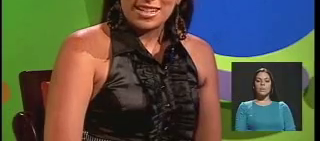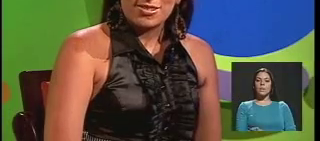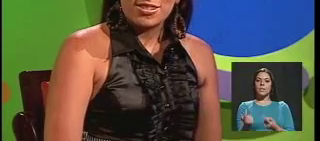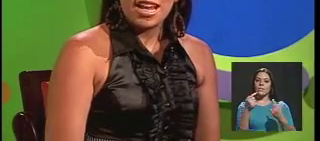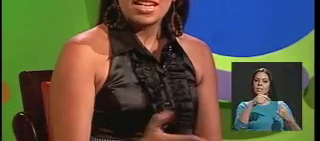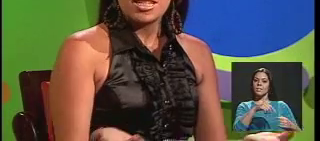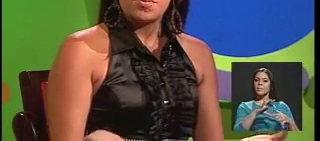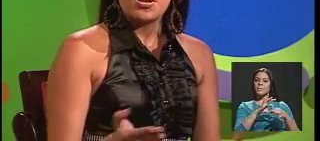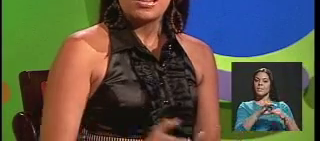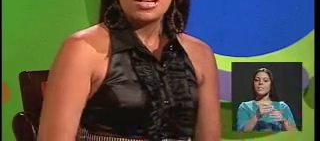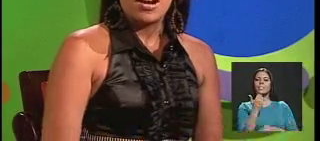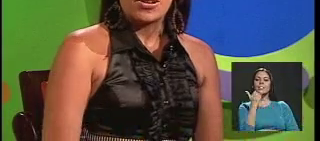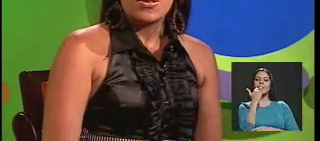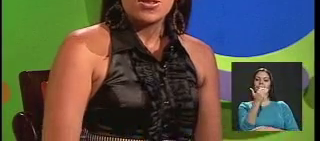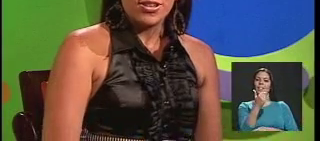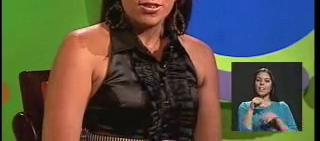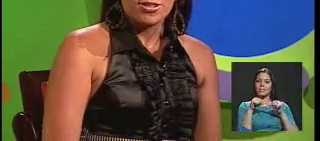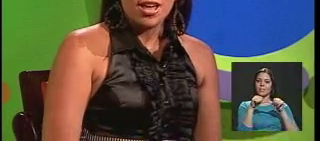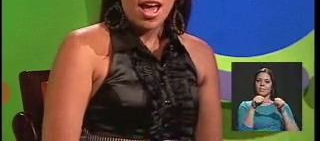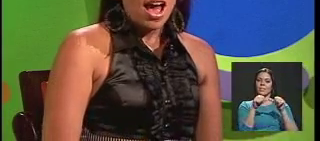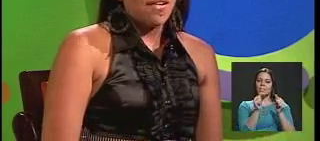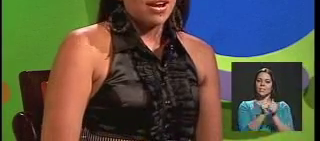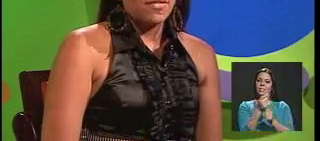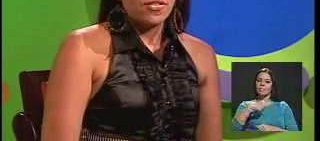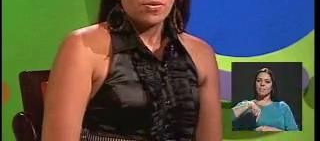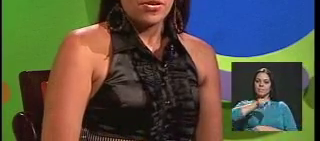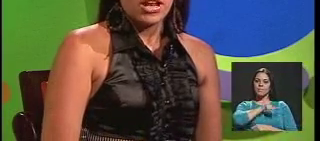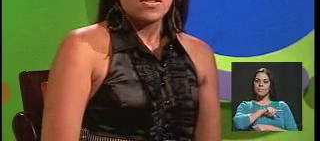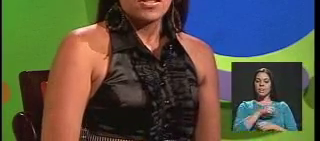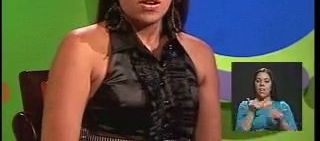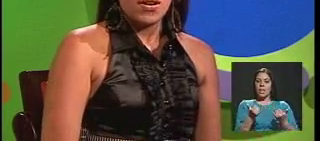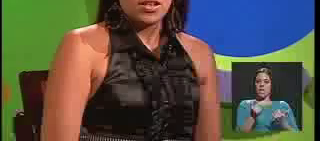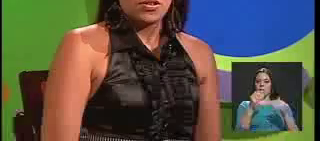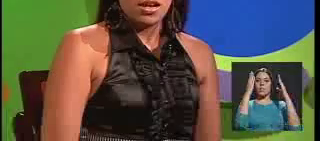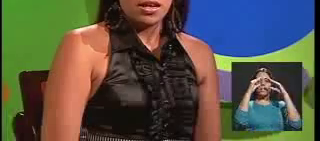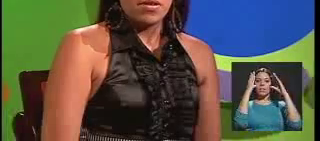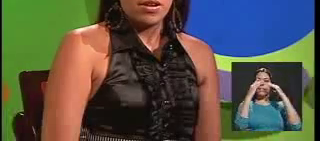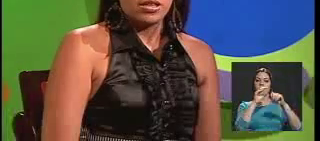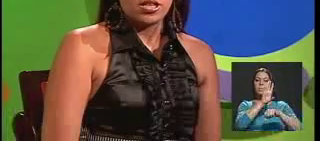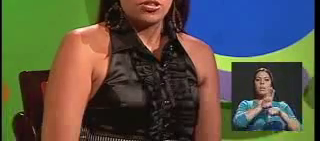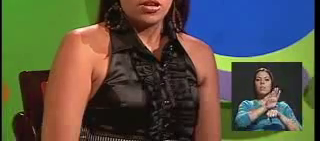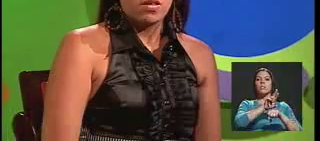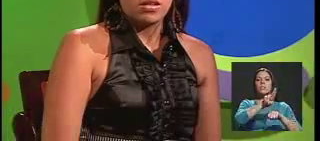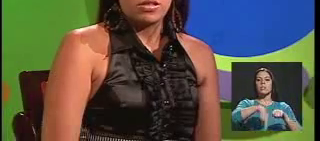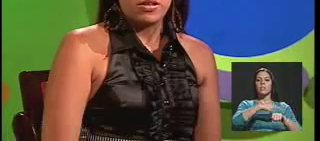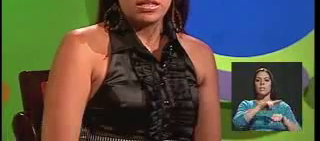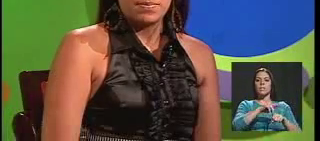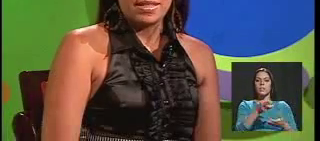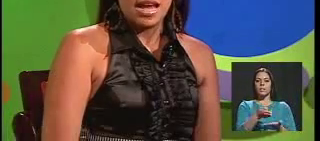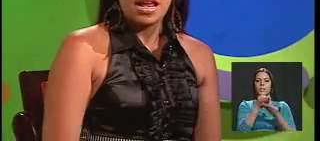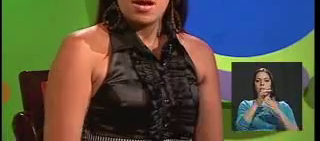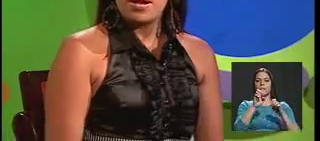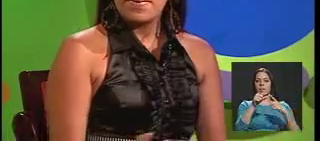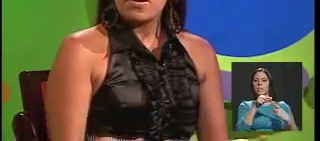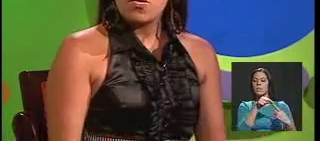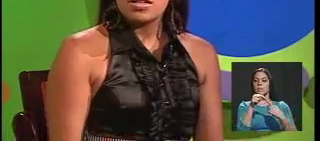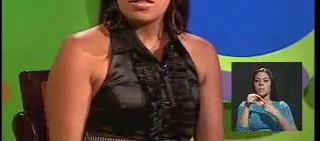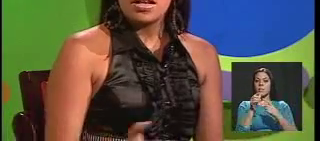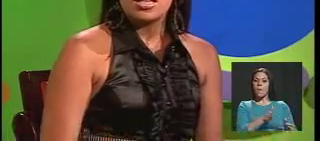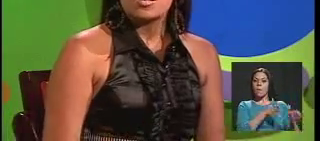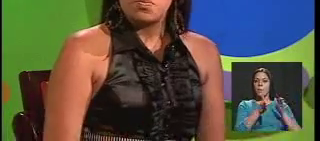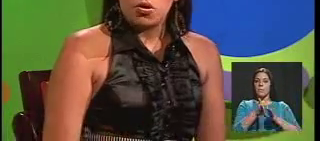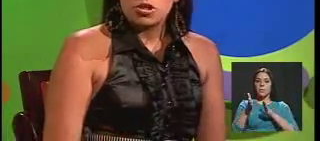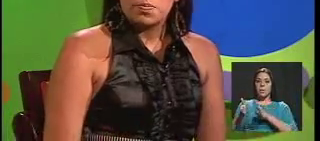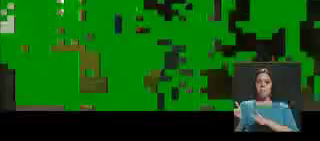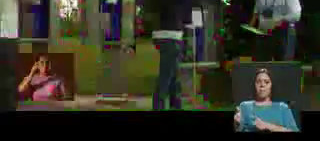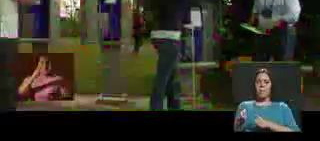a anexus Gracias por continuar con nosotros ahora le informo que el Consejo Nacional de rehabilitación y educación especial preparó una